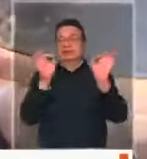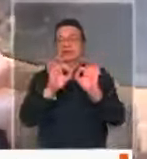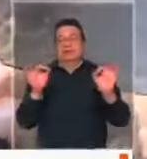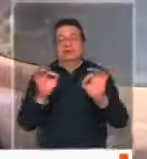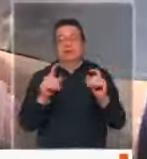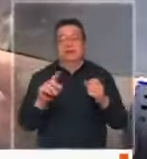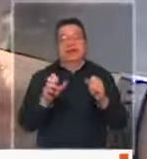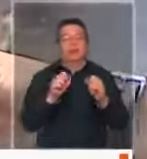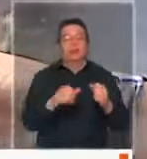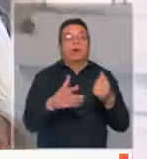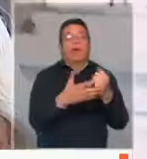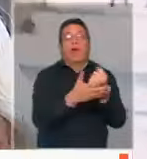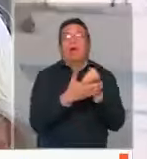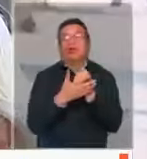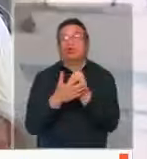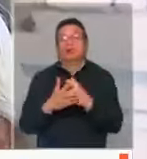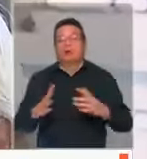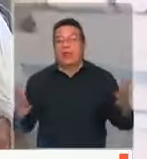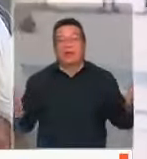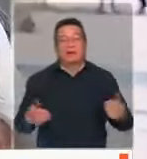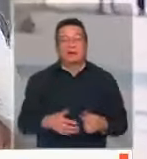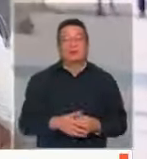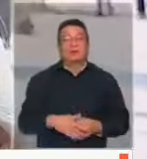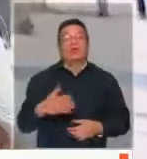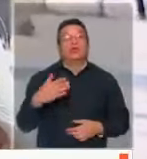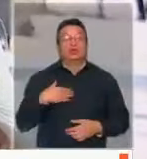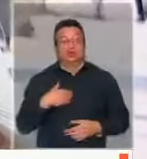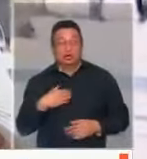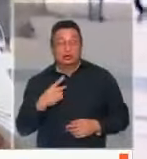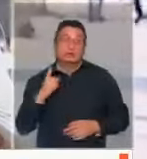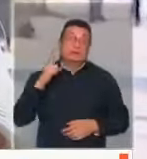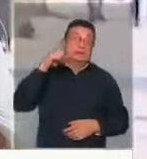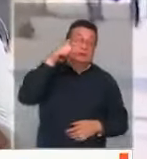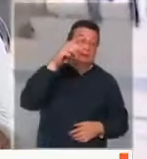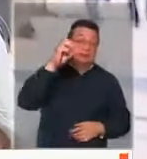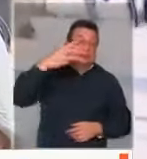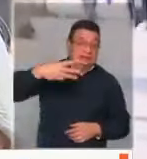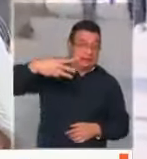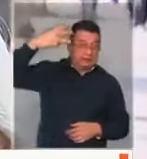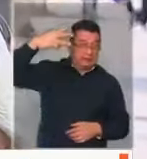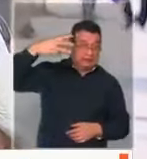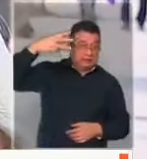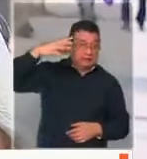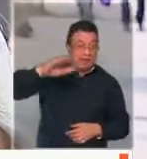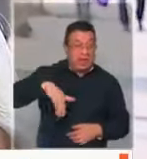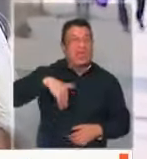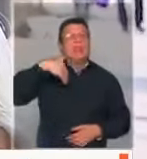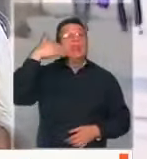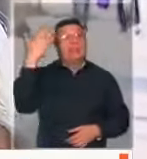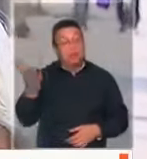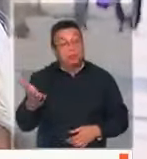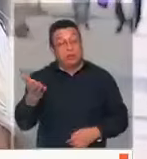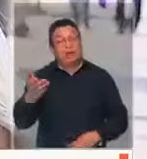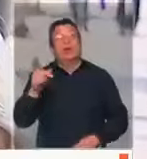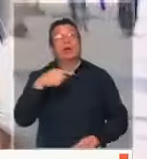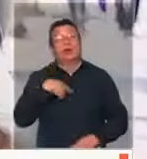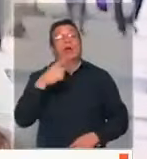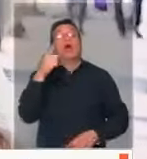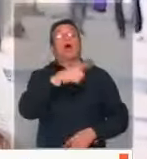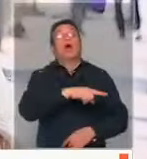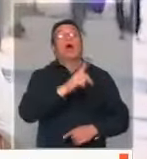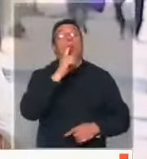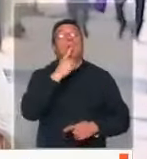puede hacer nada. Llegué al tercero. Después tenía que ir a hacer